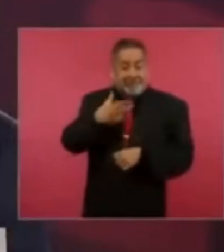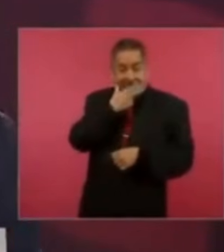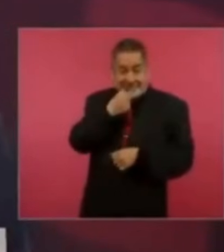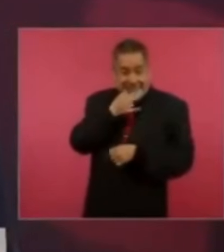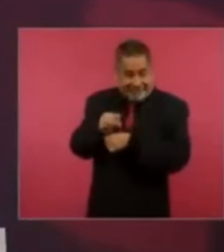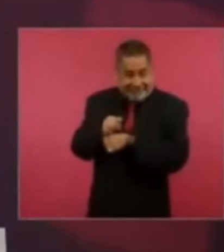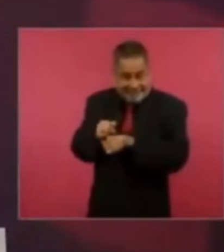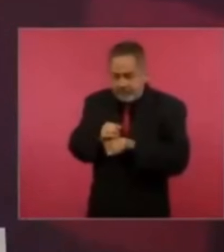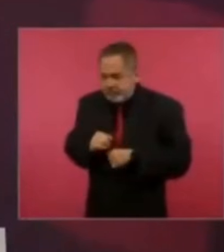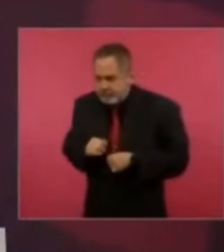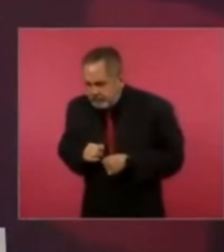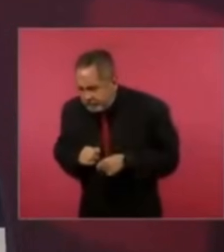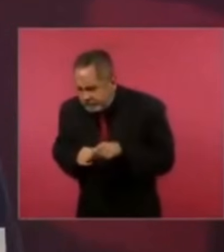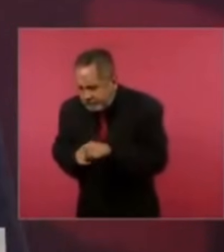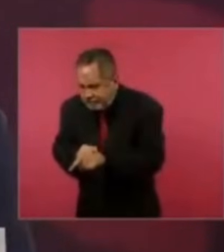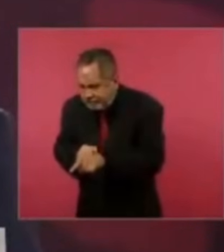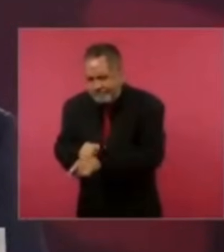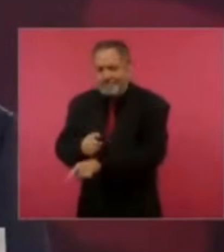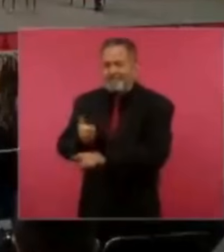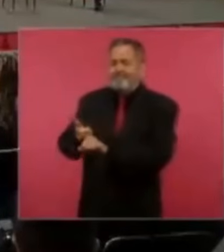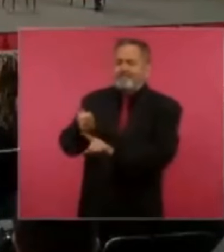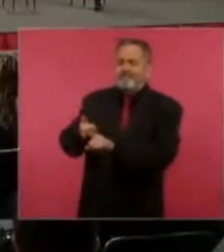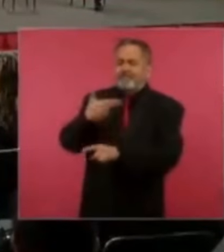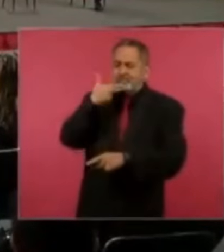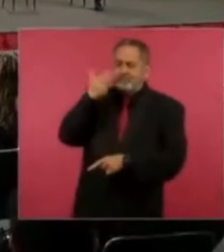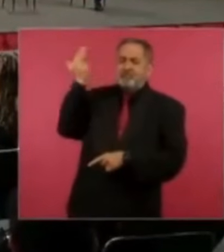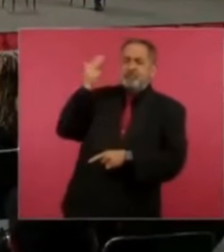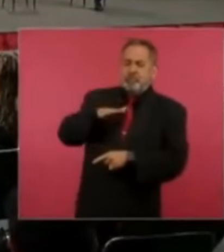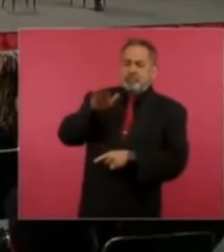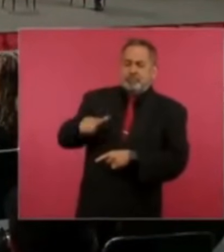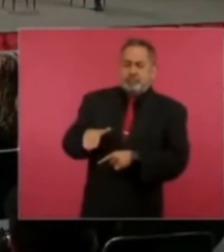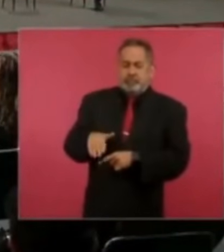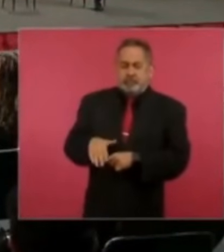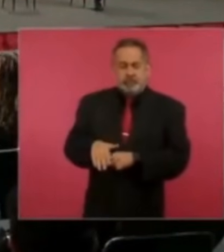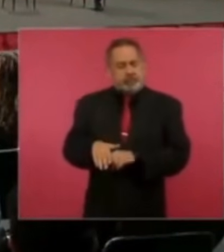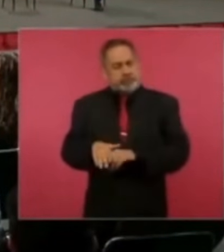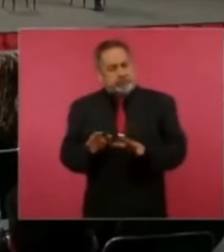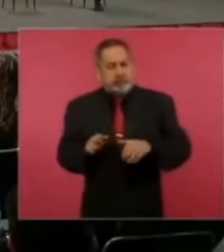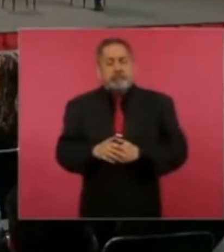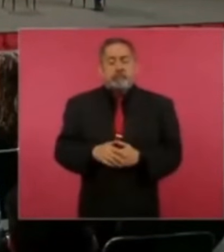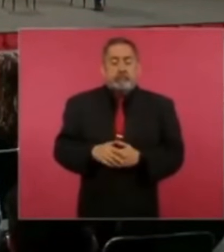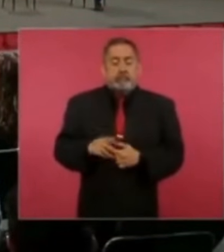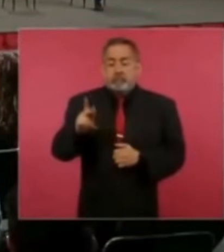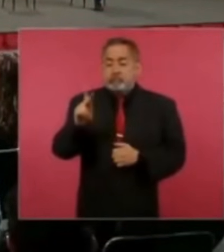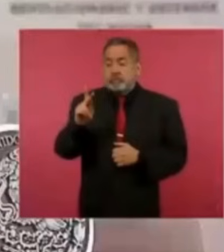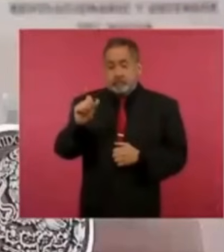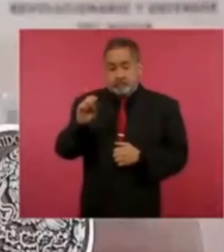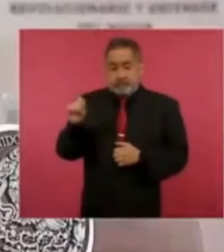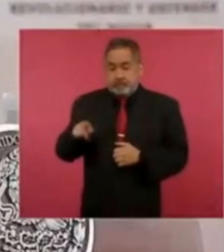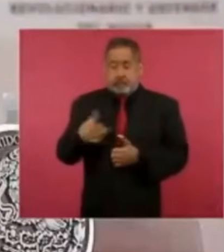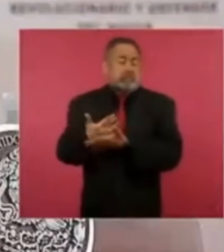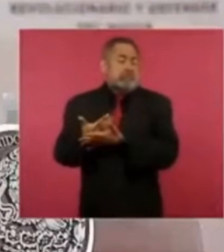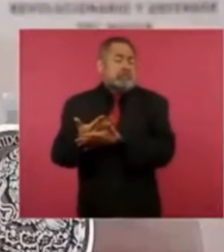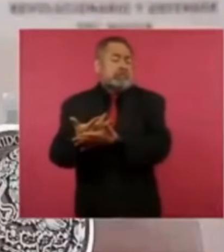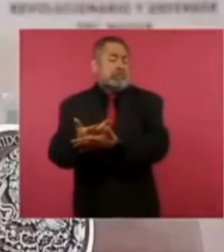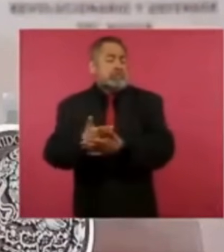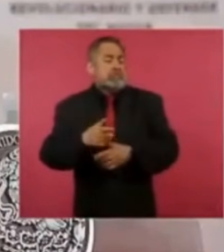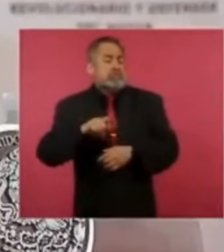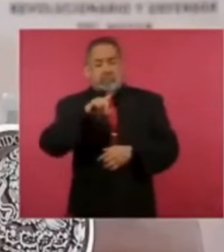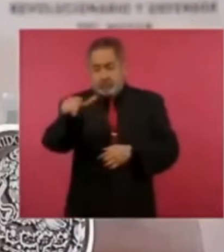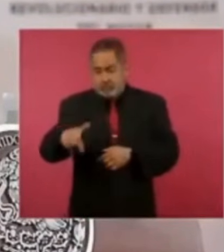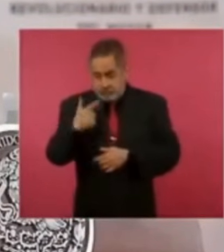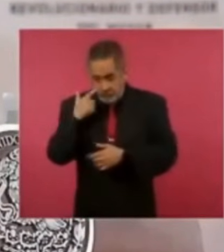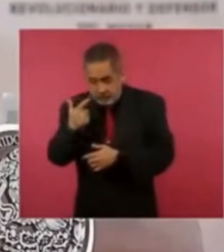evidencias de un posible suicidio. Bueno, no fue así. En Petróleos Mexicanos le dieron